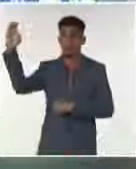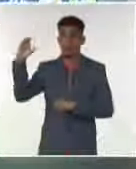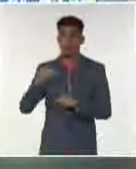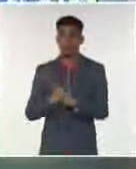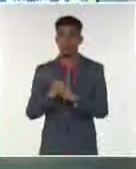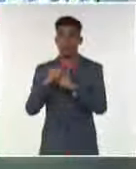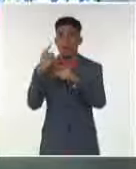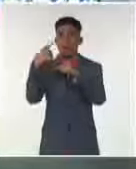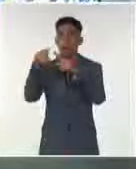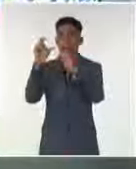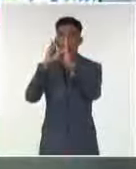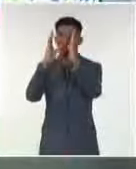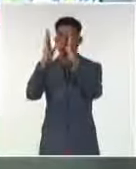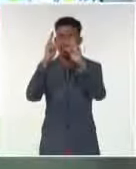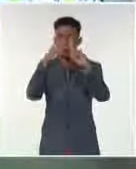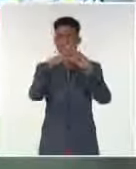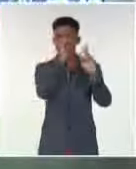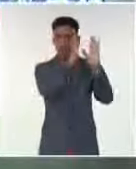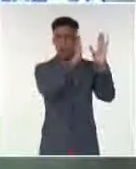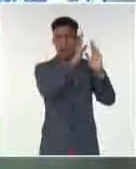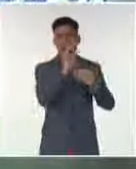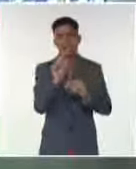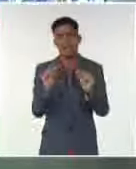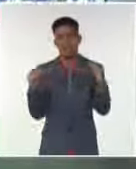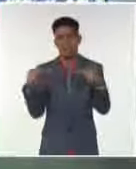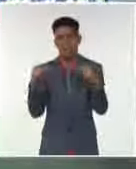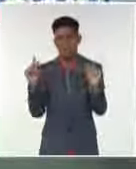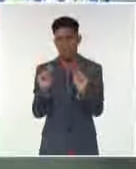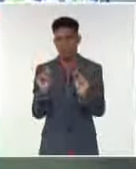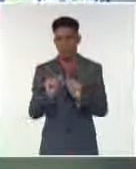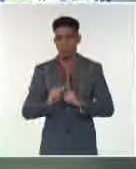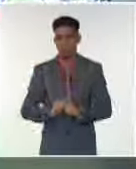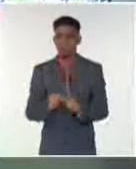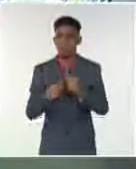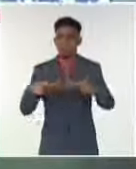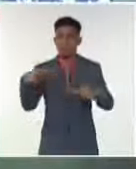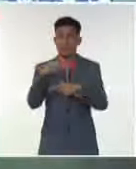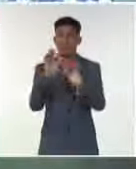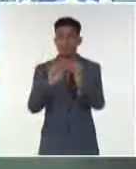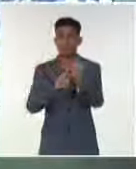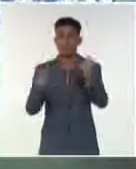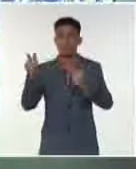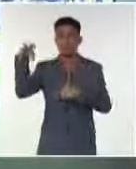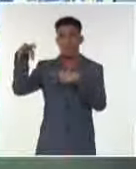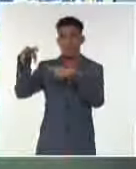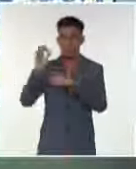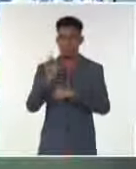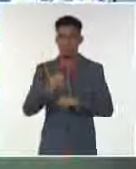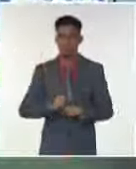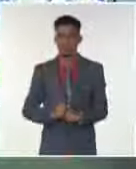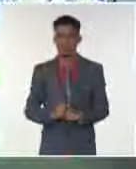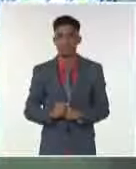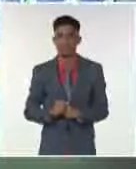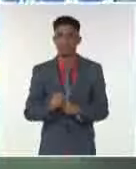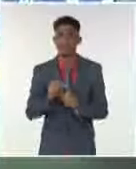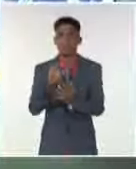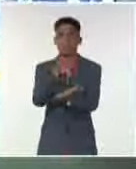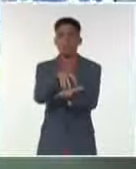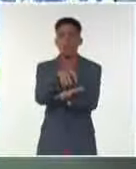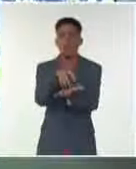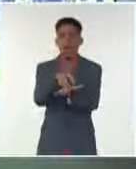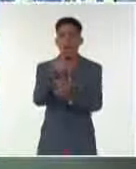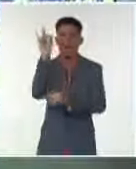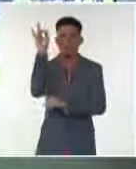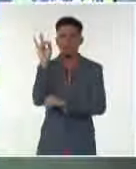resto del país y llegaron a ser intensas en algunas localidades principalmente en la provincia de Pinal de Río la estación meteorológica de pasos Real de San